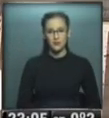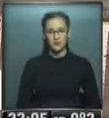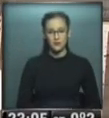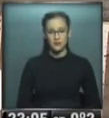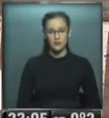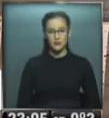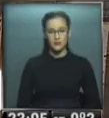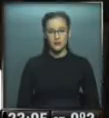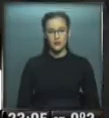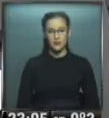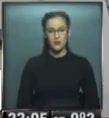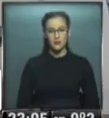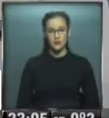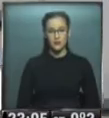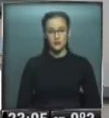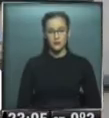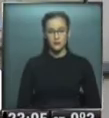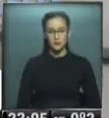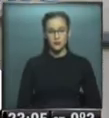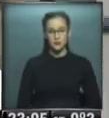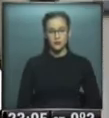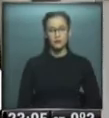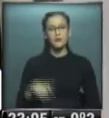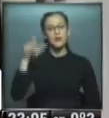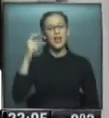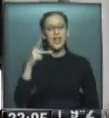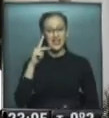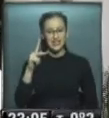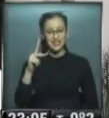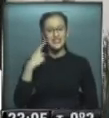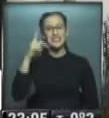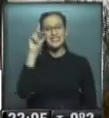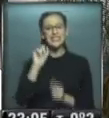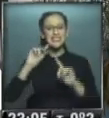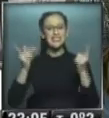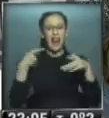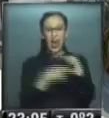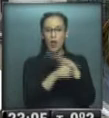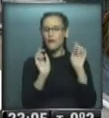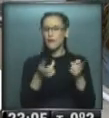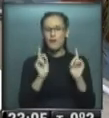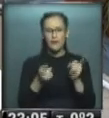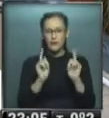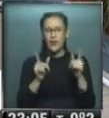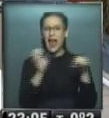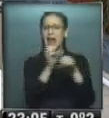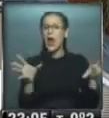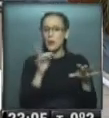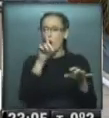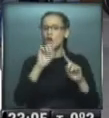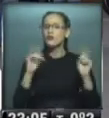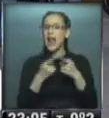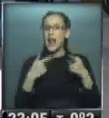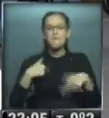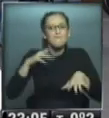comisaría 49. En tanto, Eric Ponce se encuentra internado en la terapia intensiva del Hospital Pirovano, en